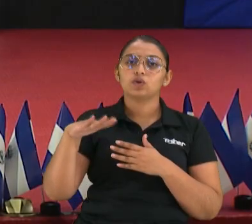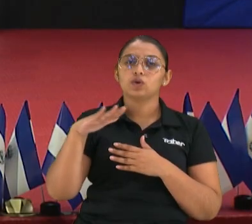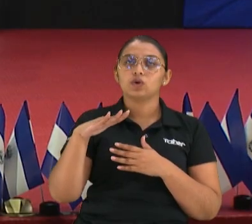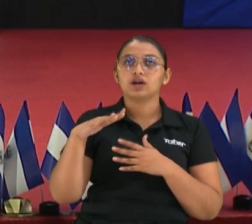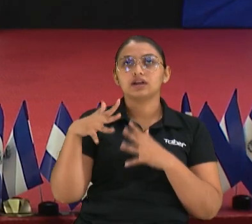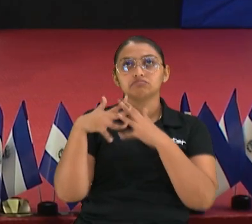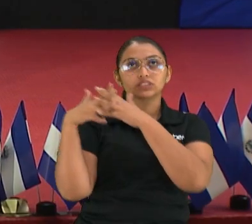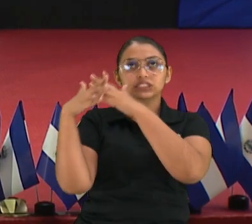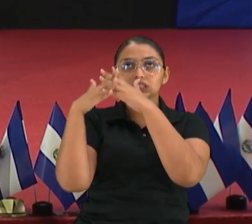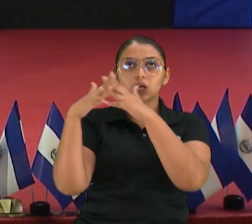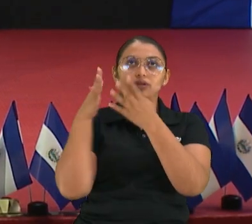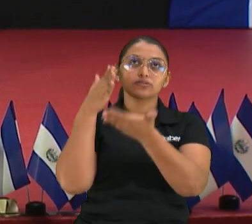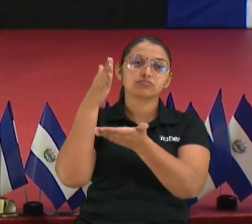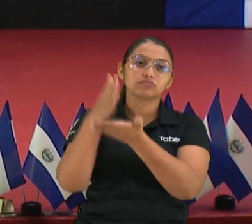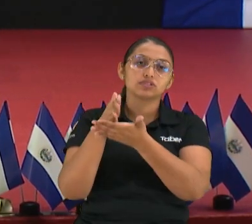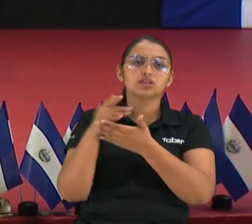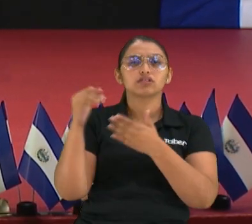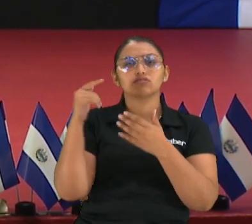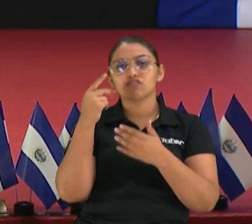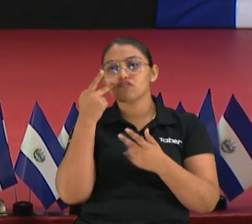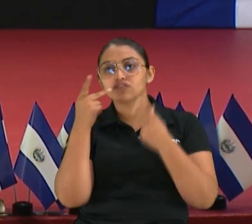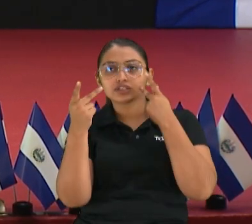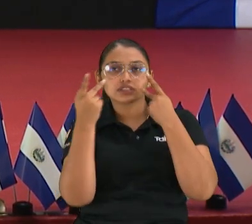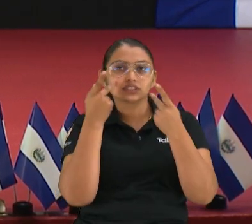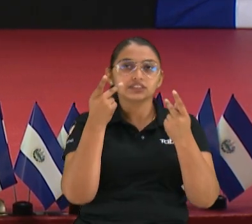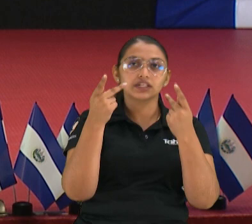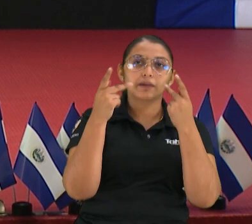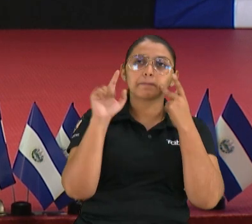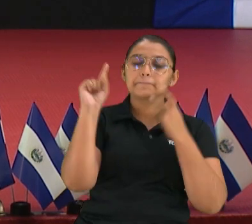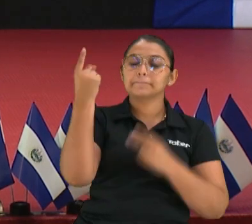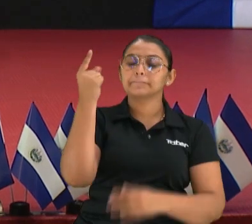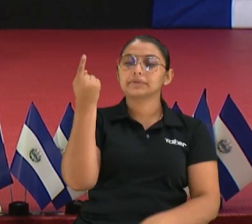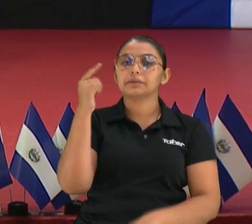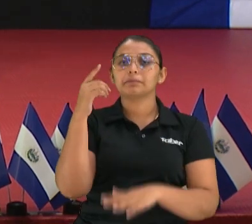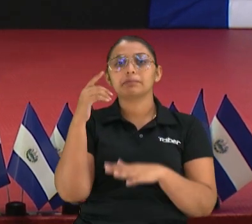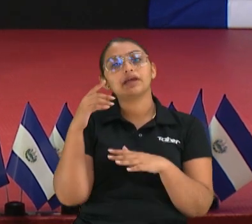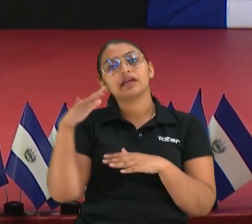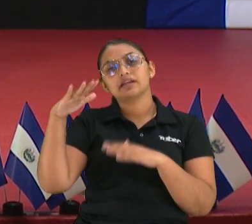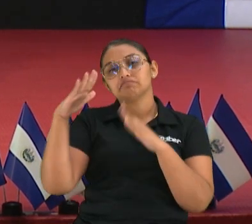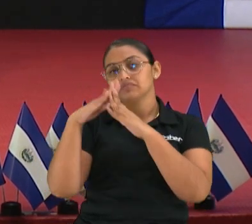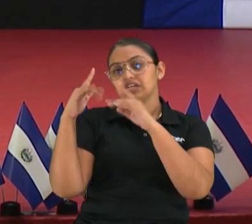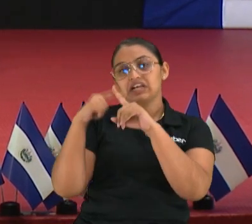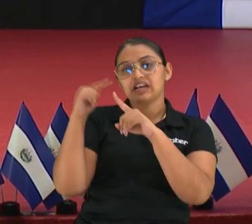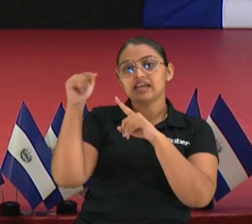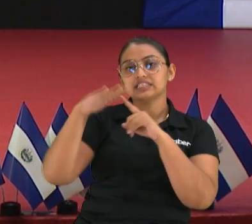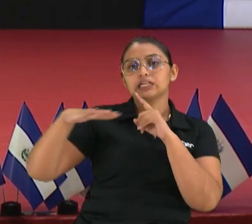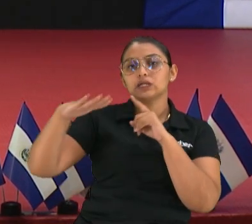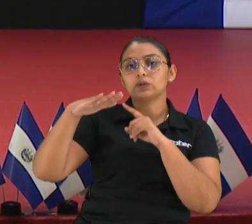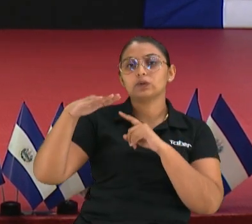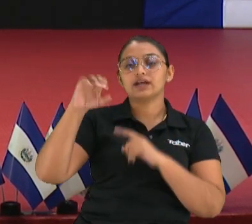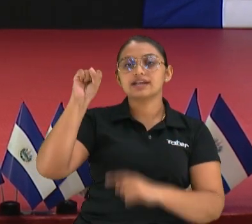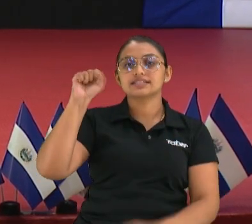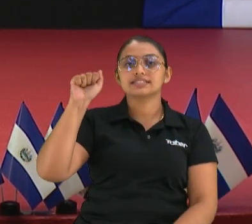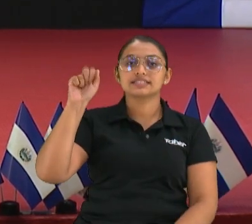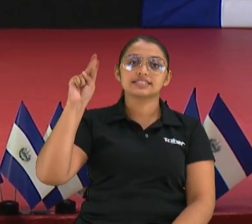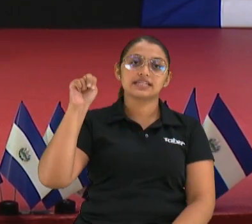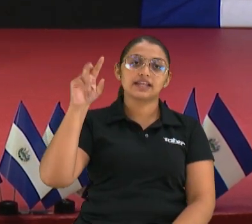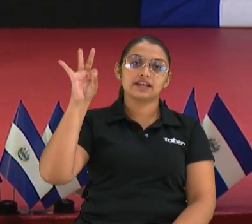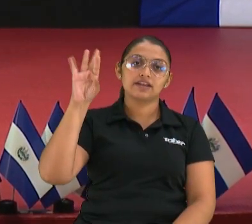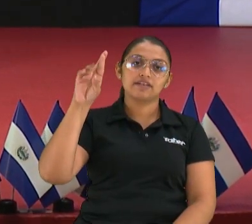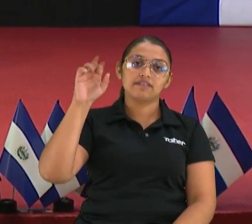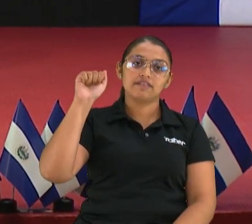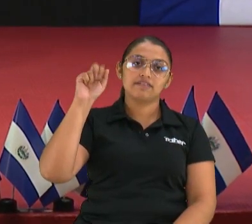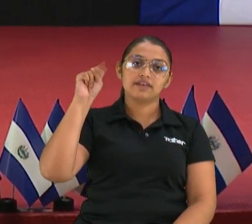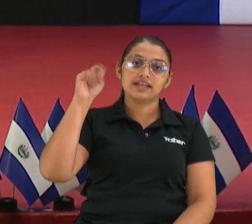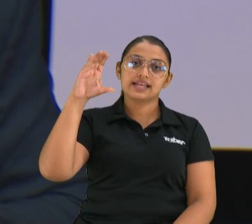visitamos el tabernáculo de San Francisco visitamos la primera Iglesia Bautista de San Francisco precioso de prédicas para aquí para allá y de